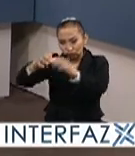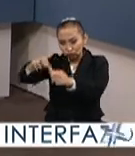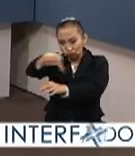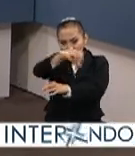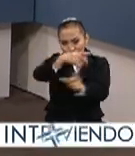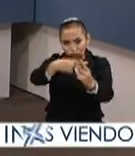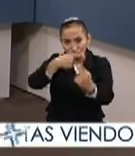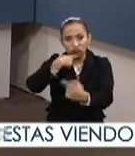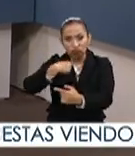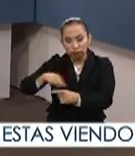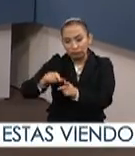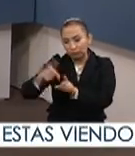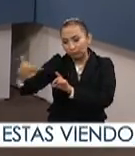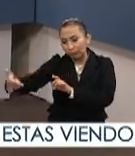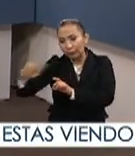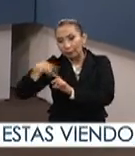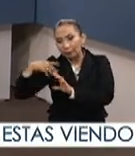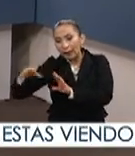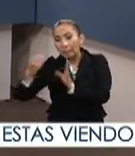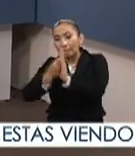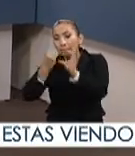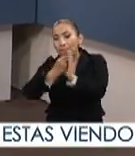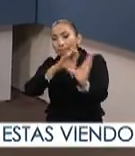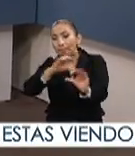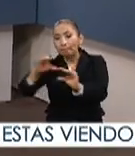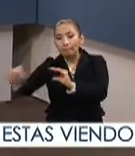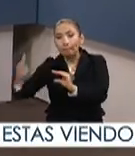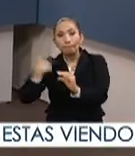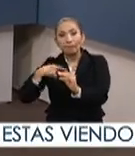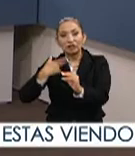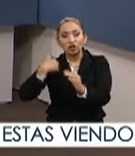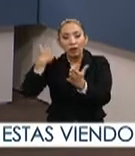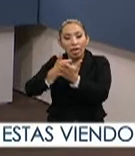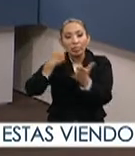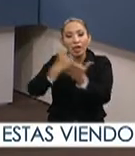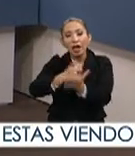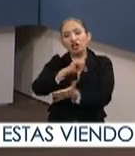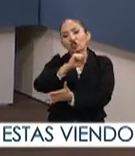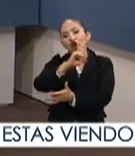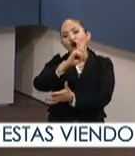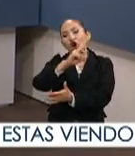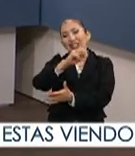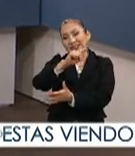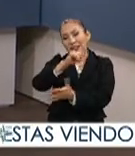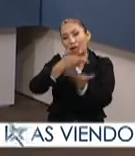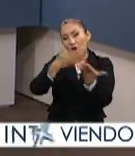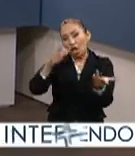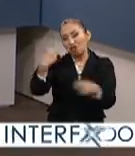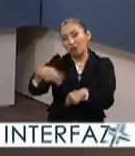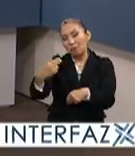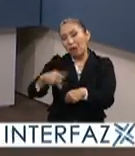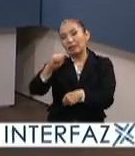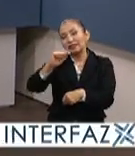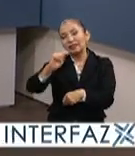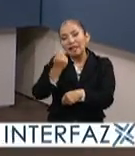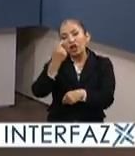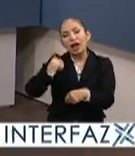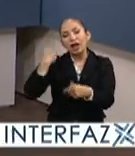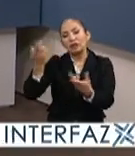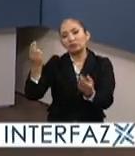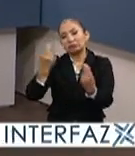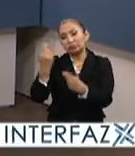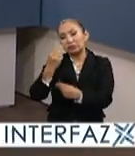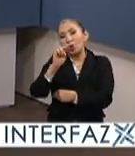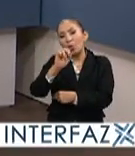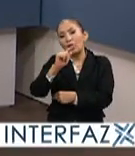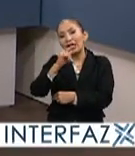Aunado a ello, se empezaron a capacitar a los socorristas, anteriormente llamados socorristas, hoy en día técnicos en urgencias médicas.